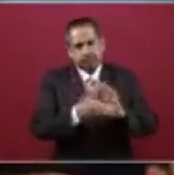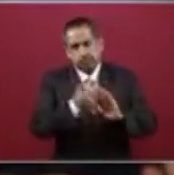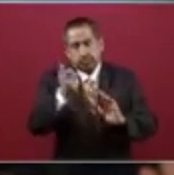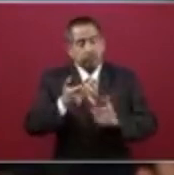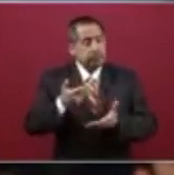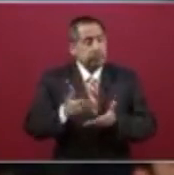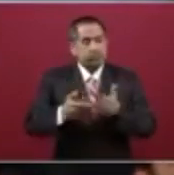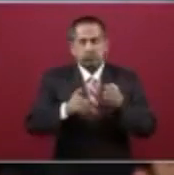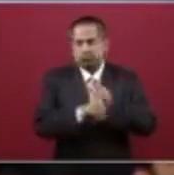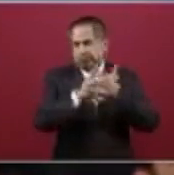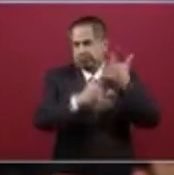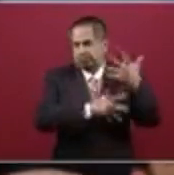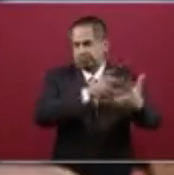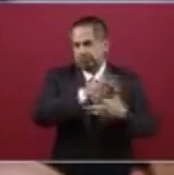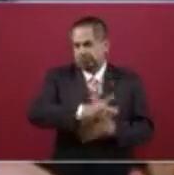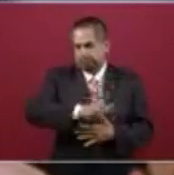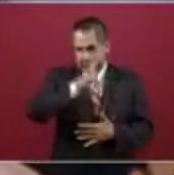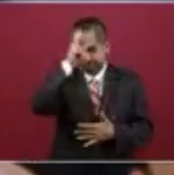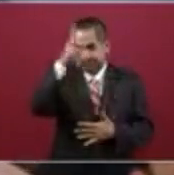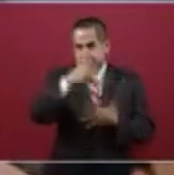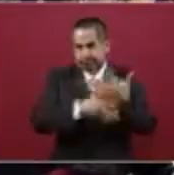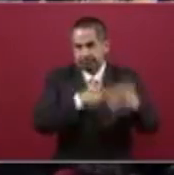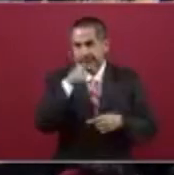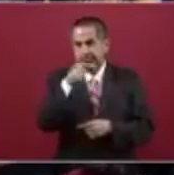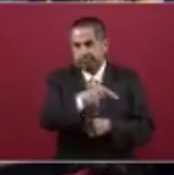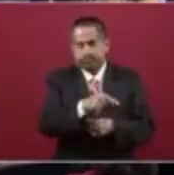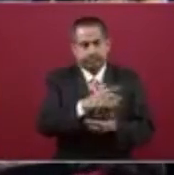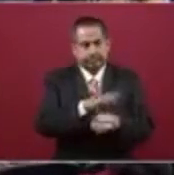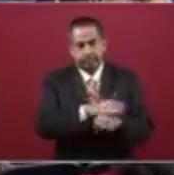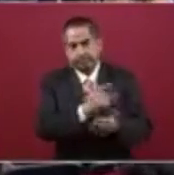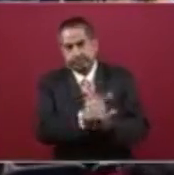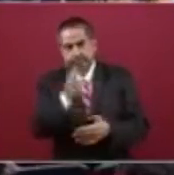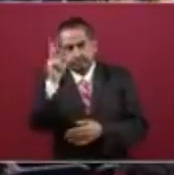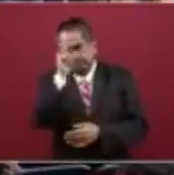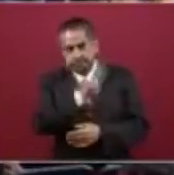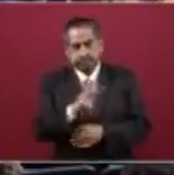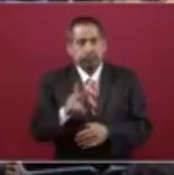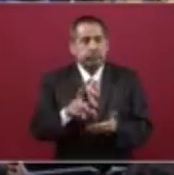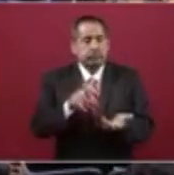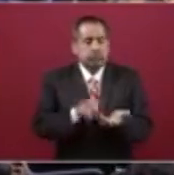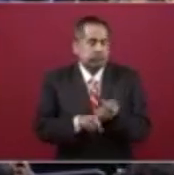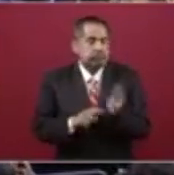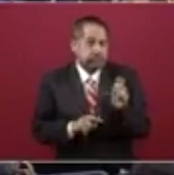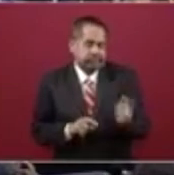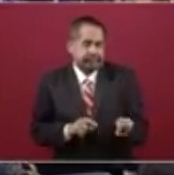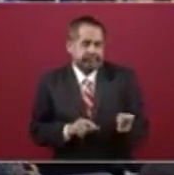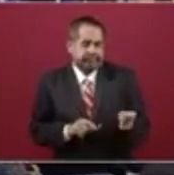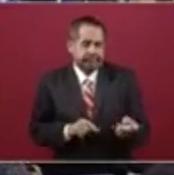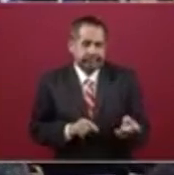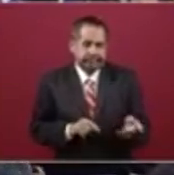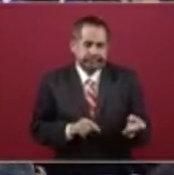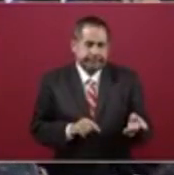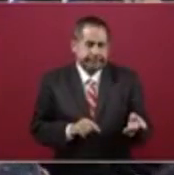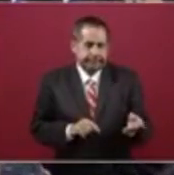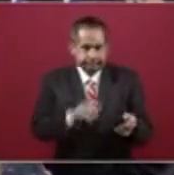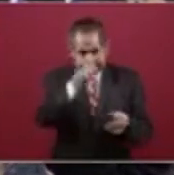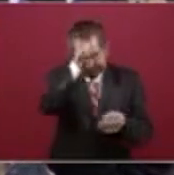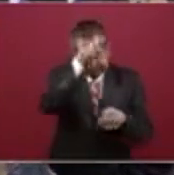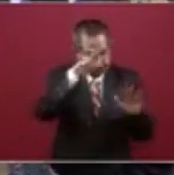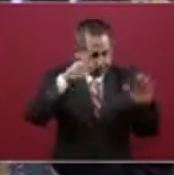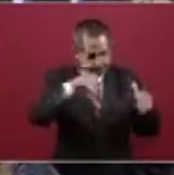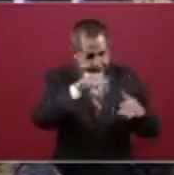la violencia y la situación se agravó con respecto a esta área